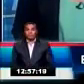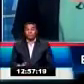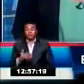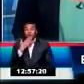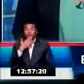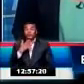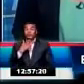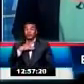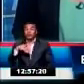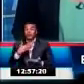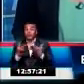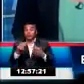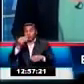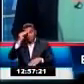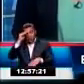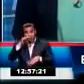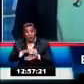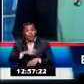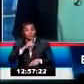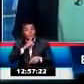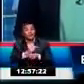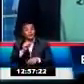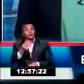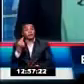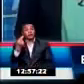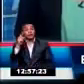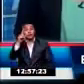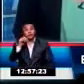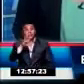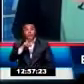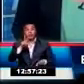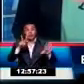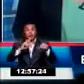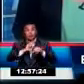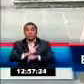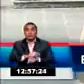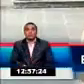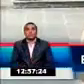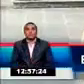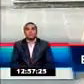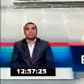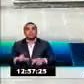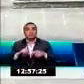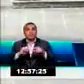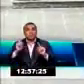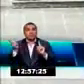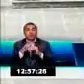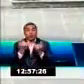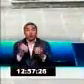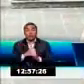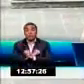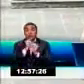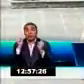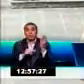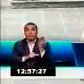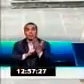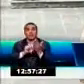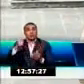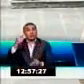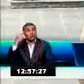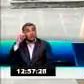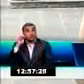Saskia, amigos televidentes, buenas tardes. Así es, 12 horas con 57 minutos. Para contarles primero que esta mañana la ministra de Gobierno,